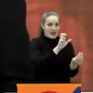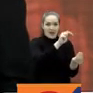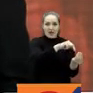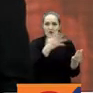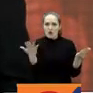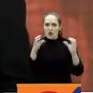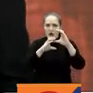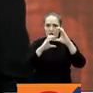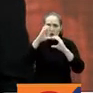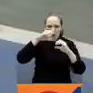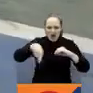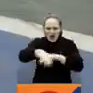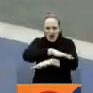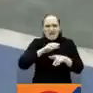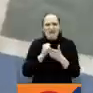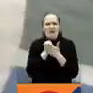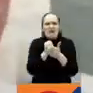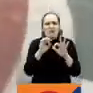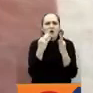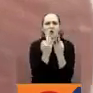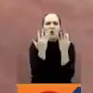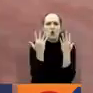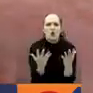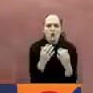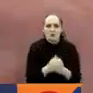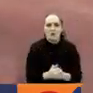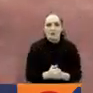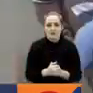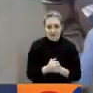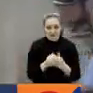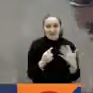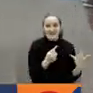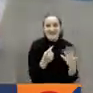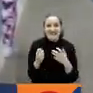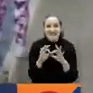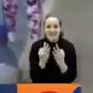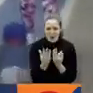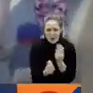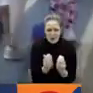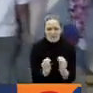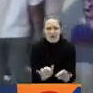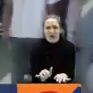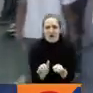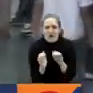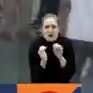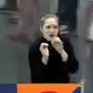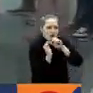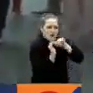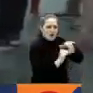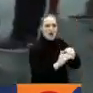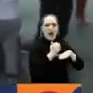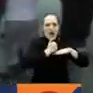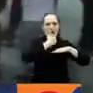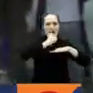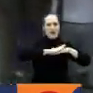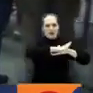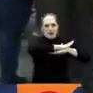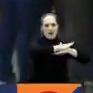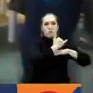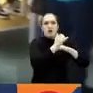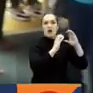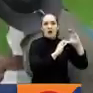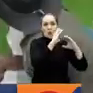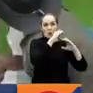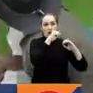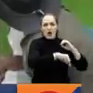Cauca. Más de 600 familias desplazadas que permanecen en albergues de Argelia debido a los enfrentamientos entre las disidencias de las FARC